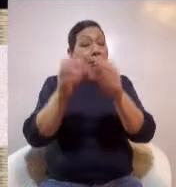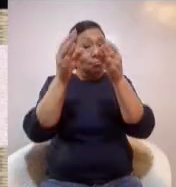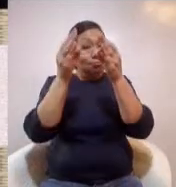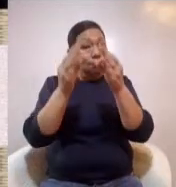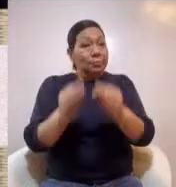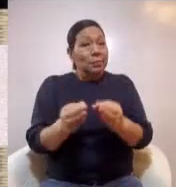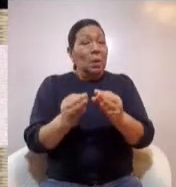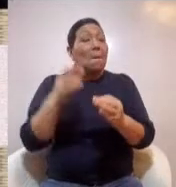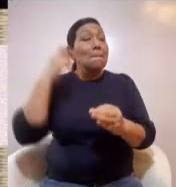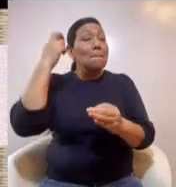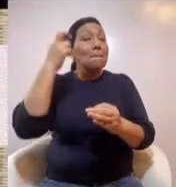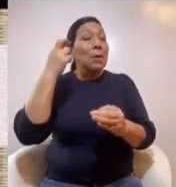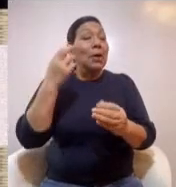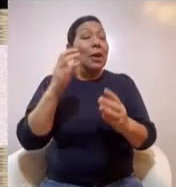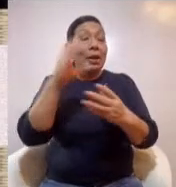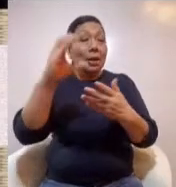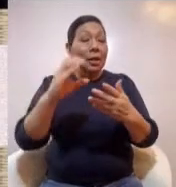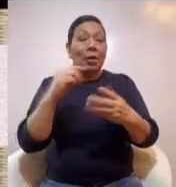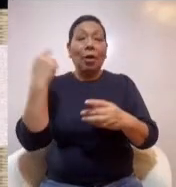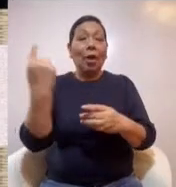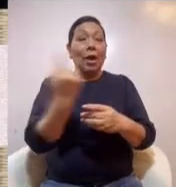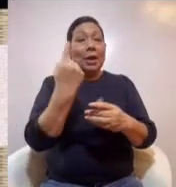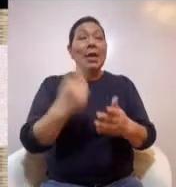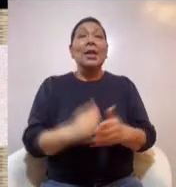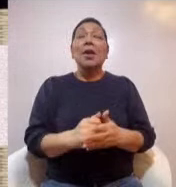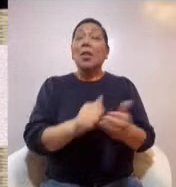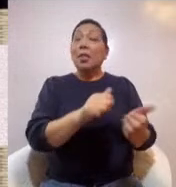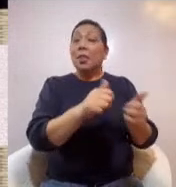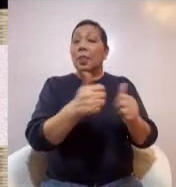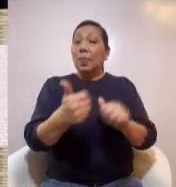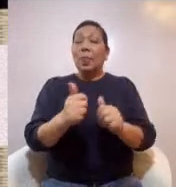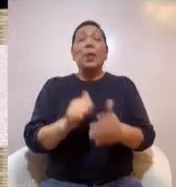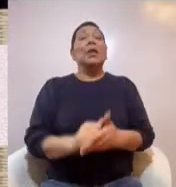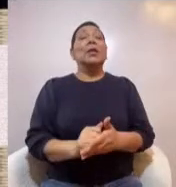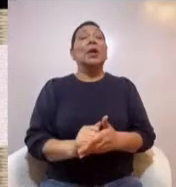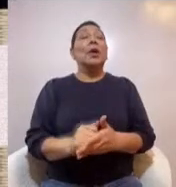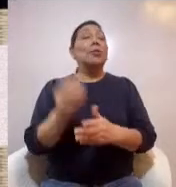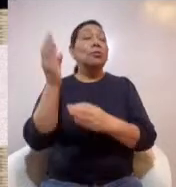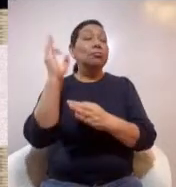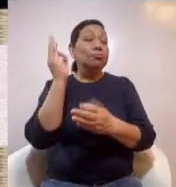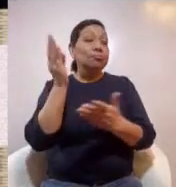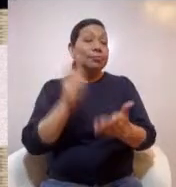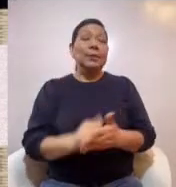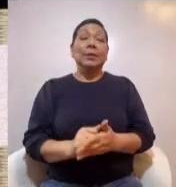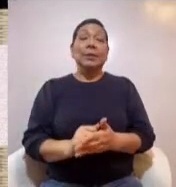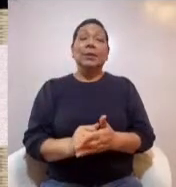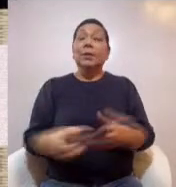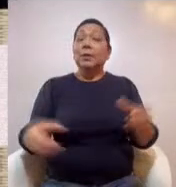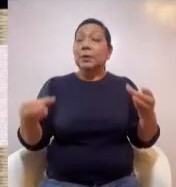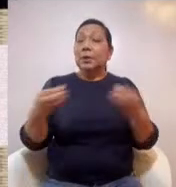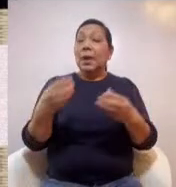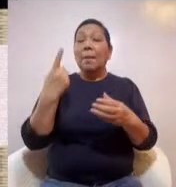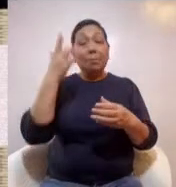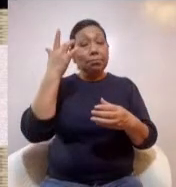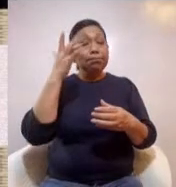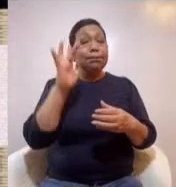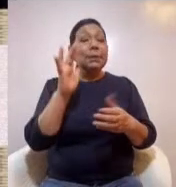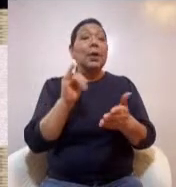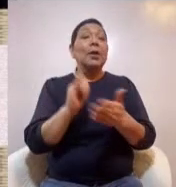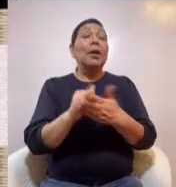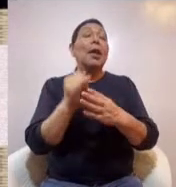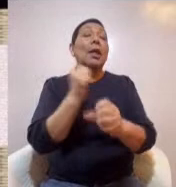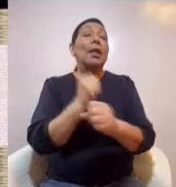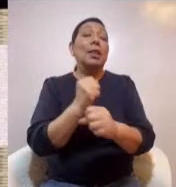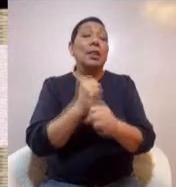también de definición de políticas de carácter general. Y luego tenemos el espacio de la el comité de